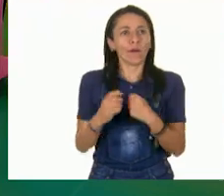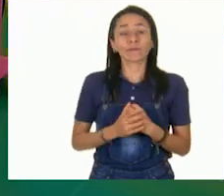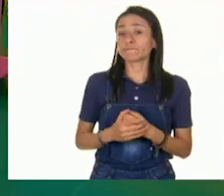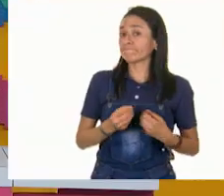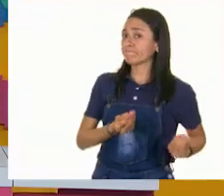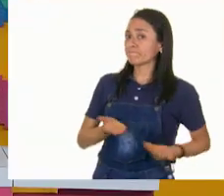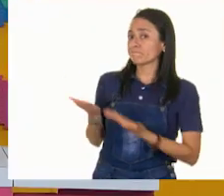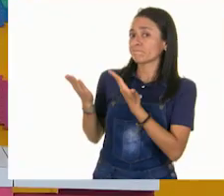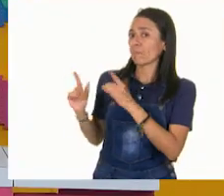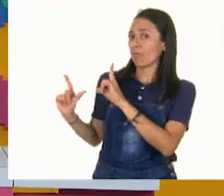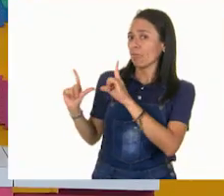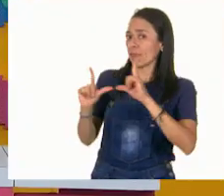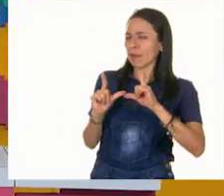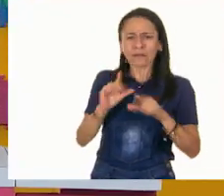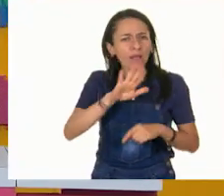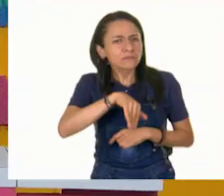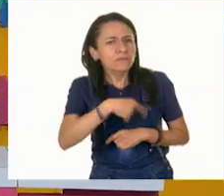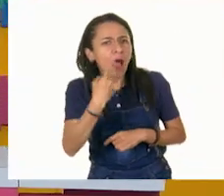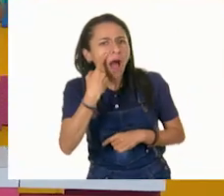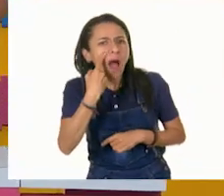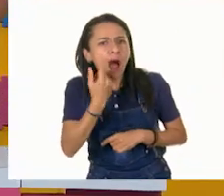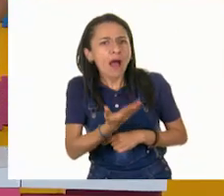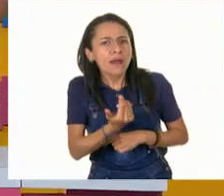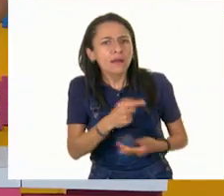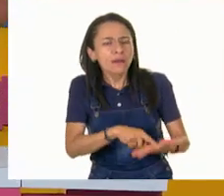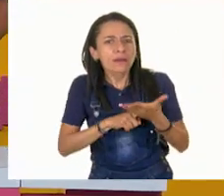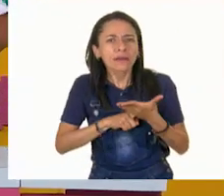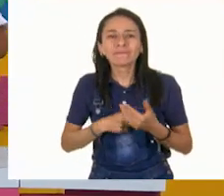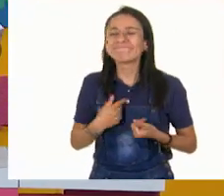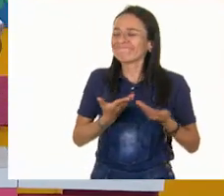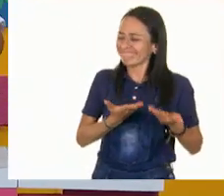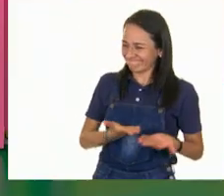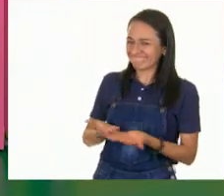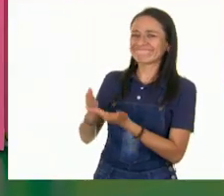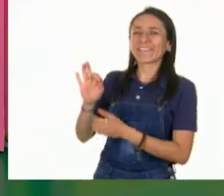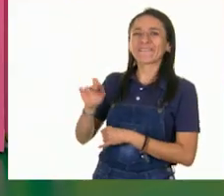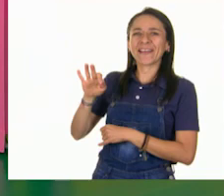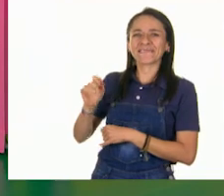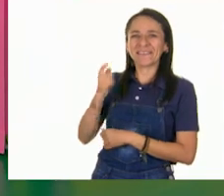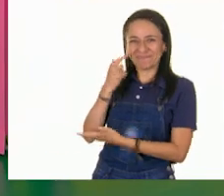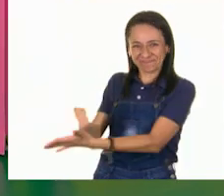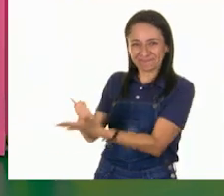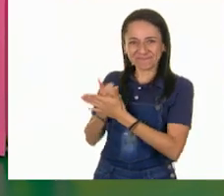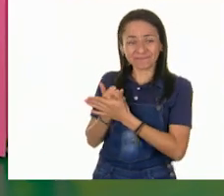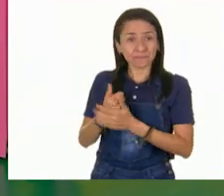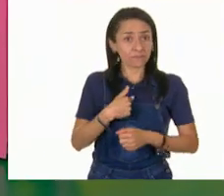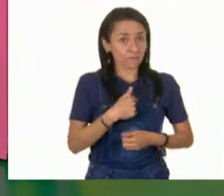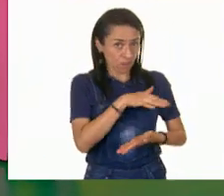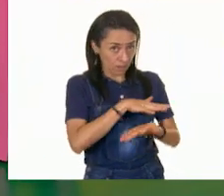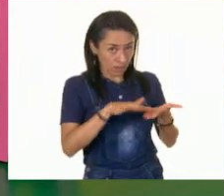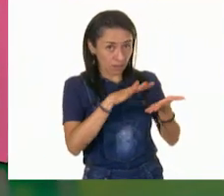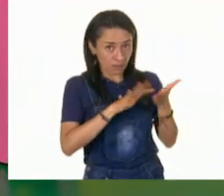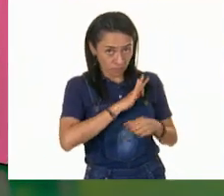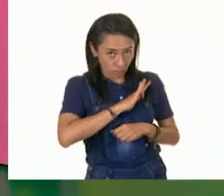tarjetas. A ver. Por favor, Feferefe. ¿Las puedo leer? Por favor,